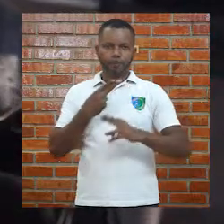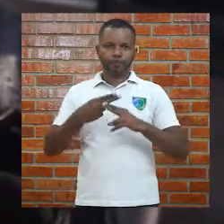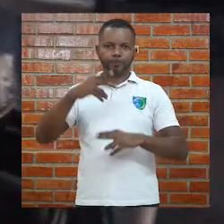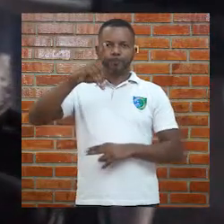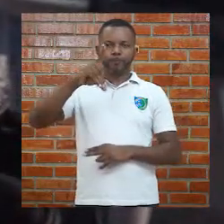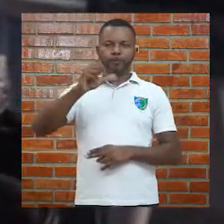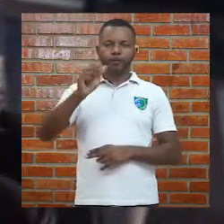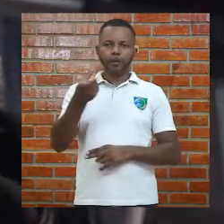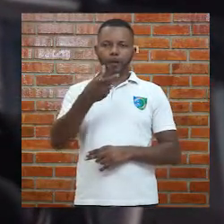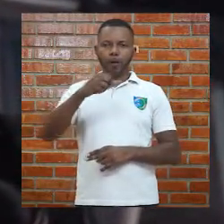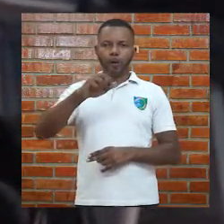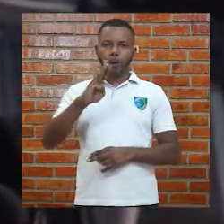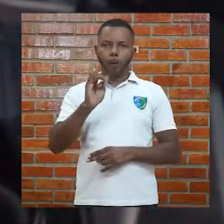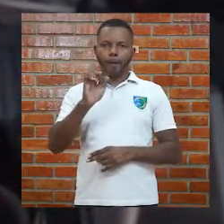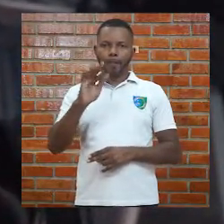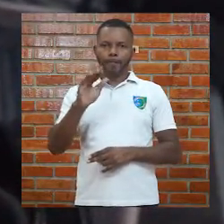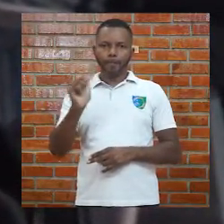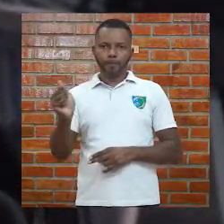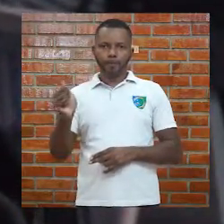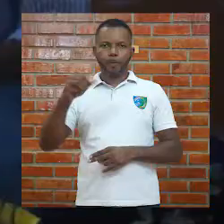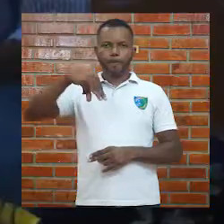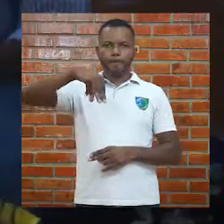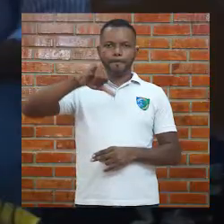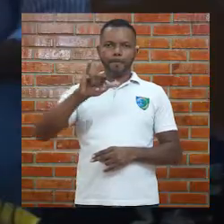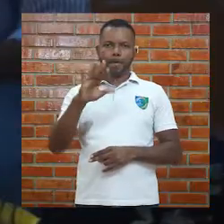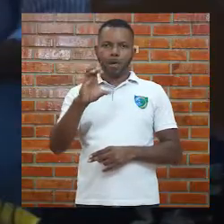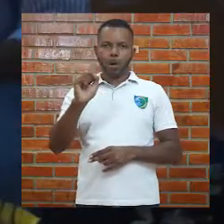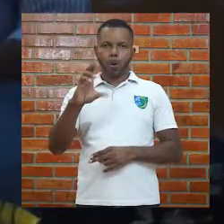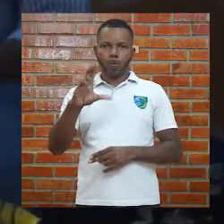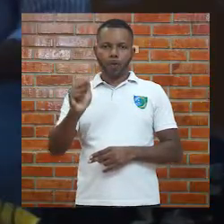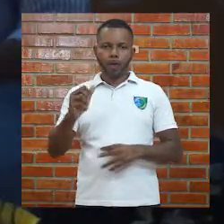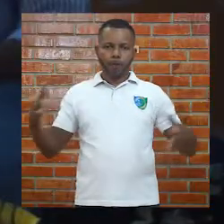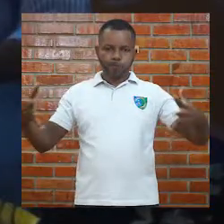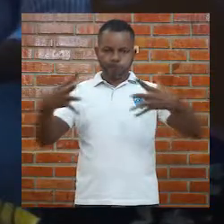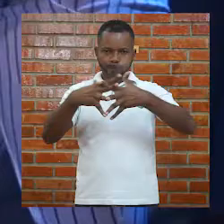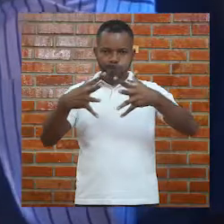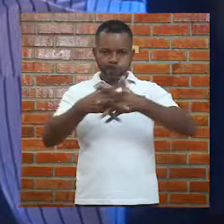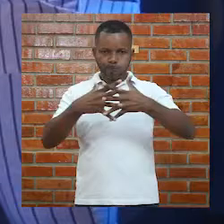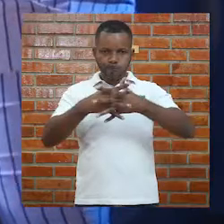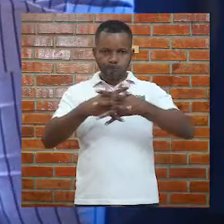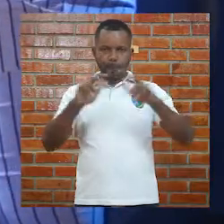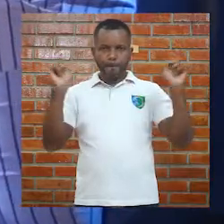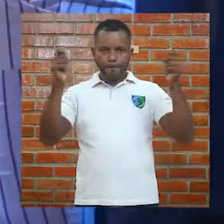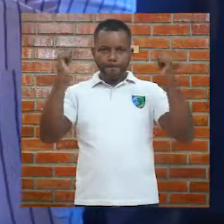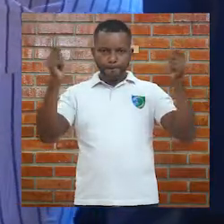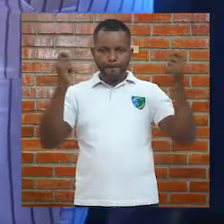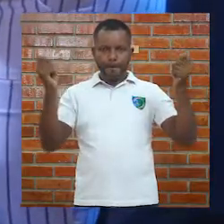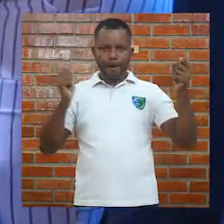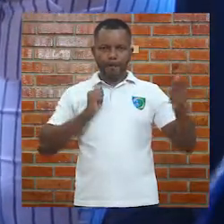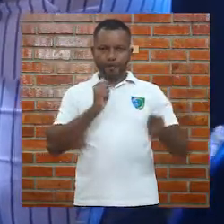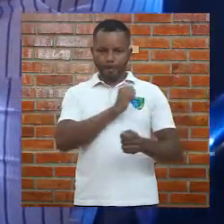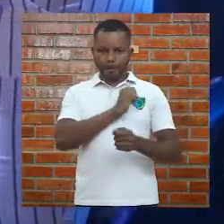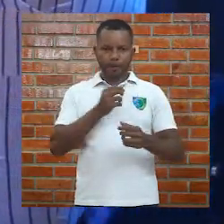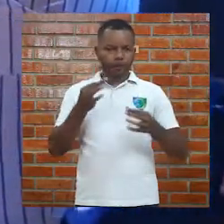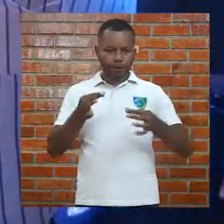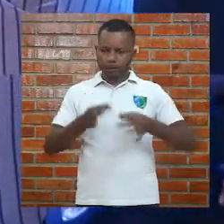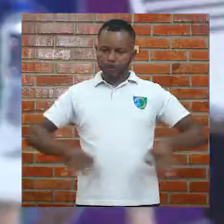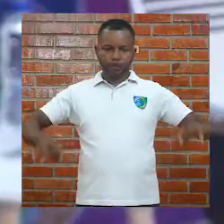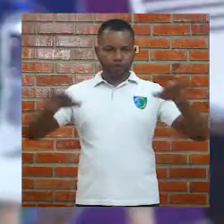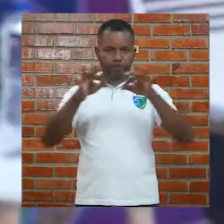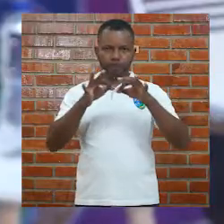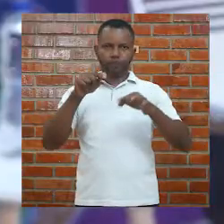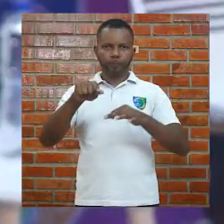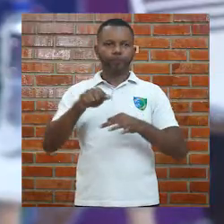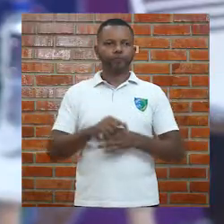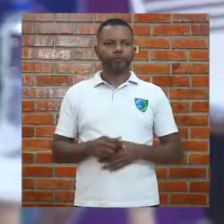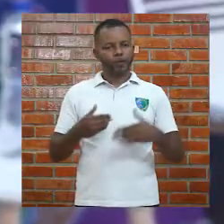quien considera que la alianza entre la institucionalidad pública, privada y la academia es uno de los pilares de estos centros.